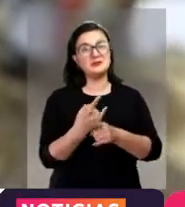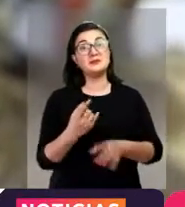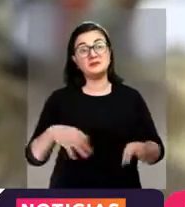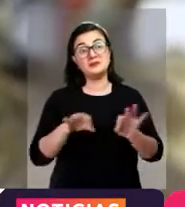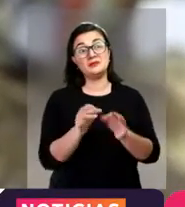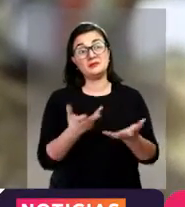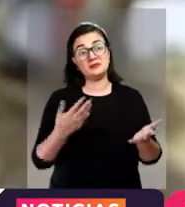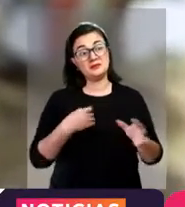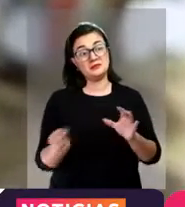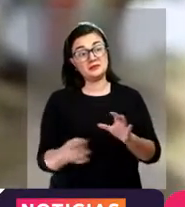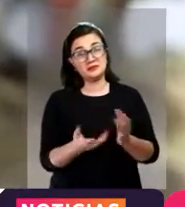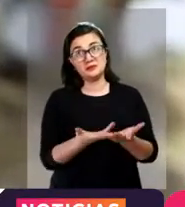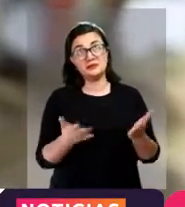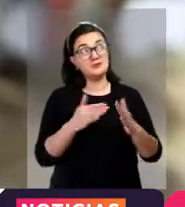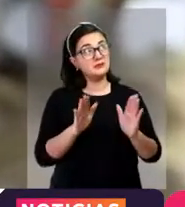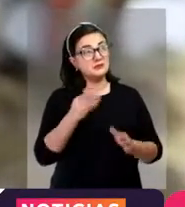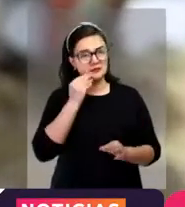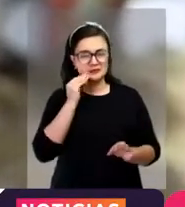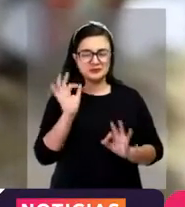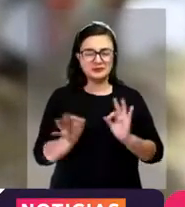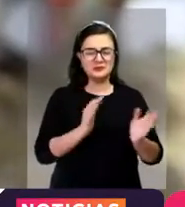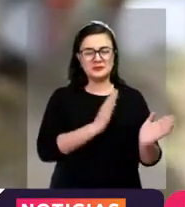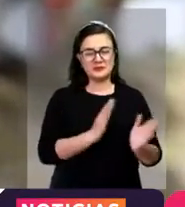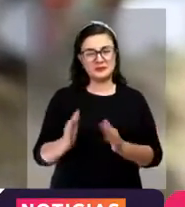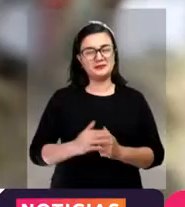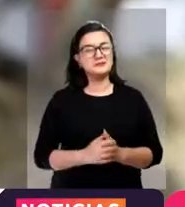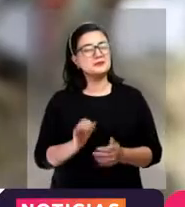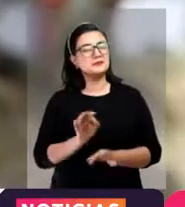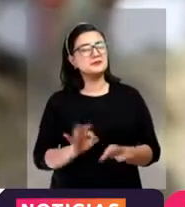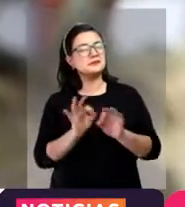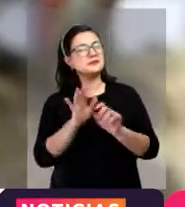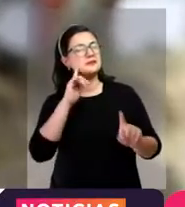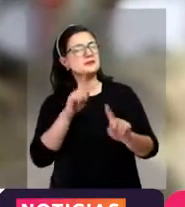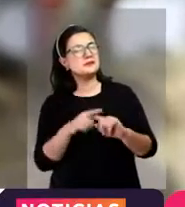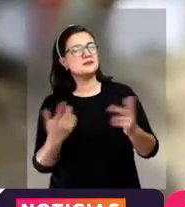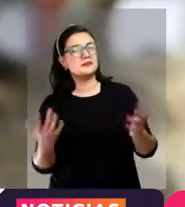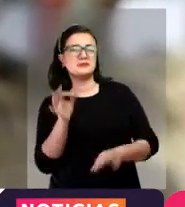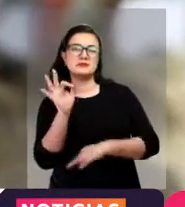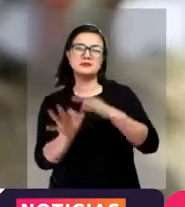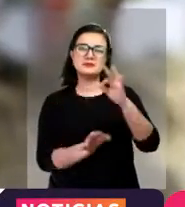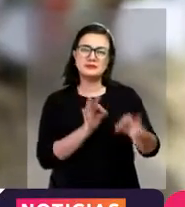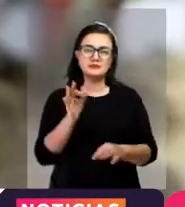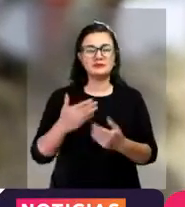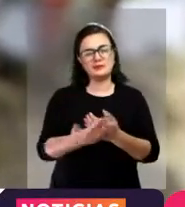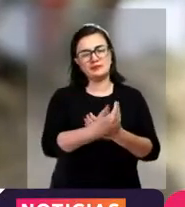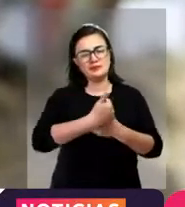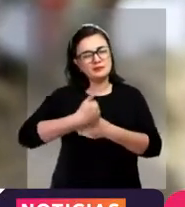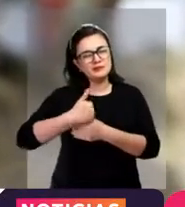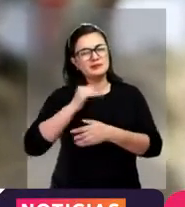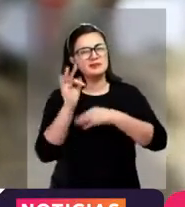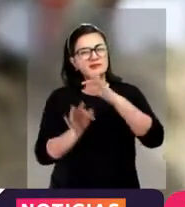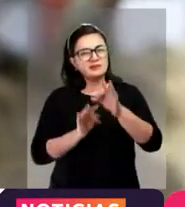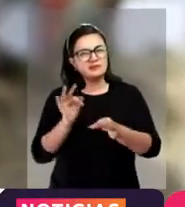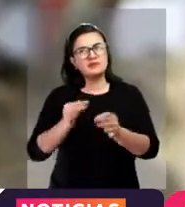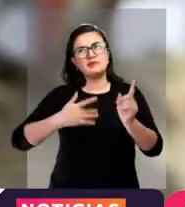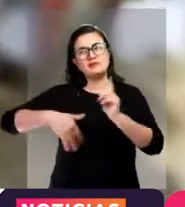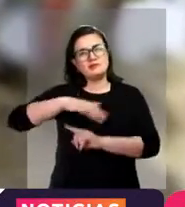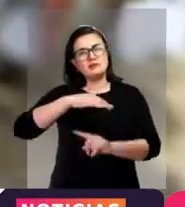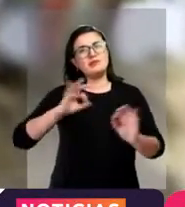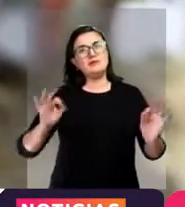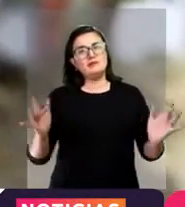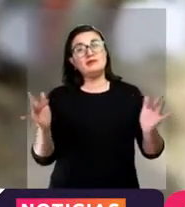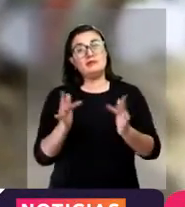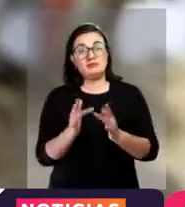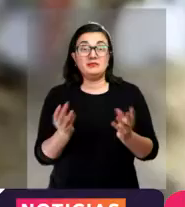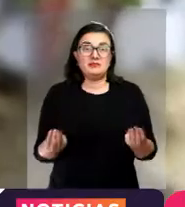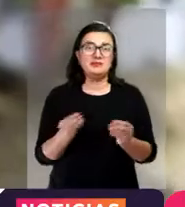que generamos en los hogares. El objetivo, pues, es promover el cuidado y la protección de nuestro entorno y, en el caso particular